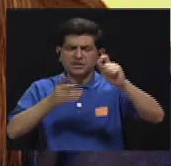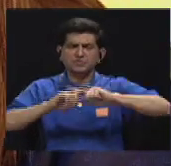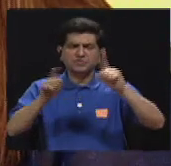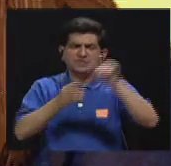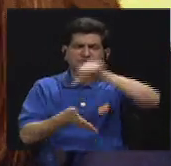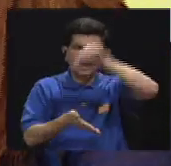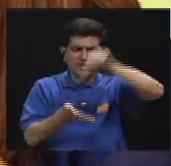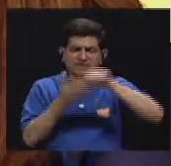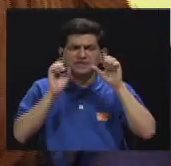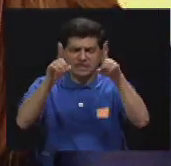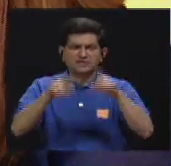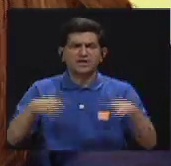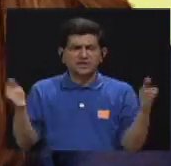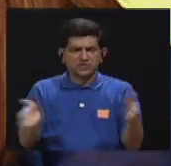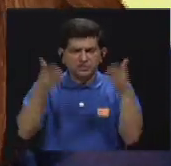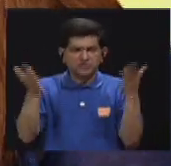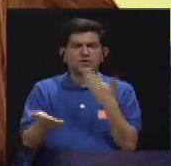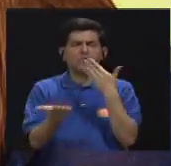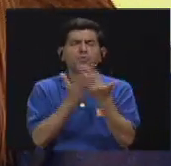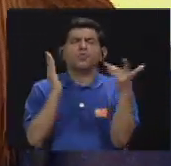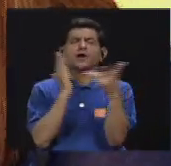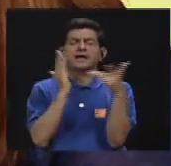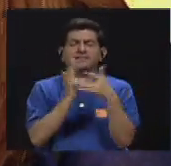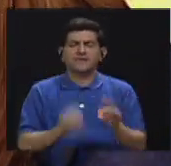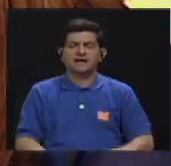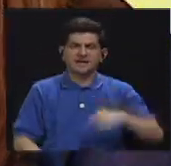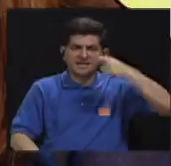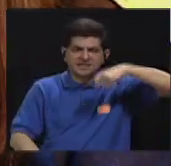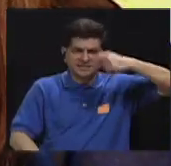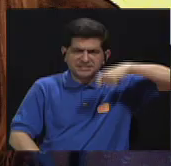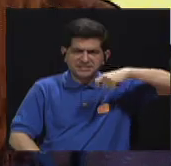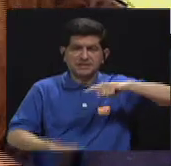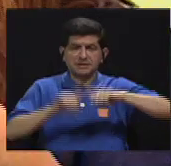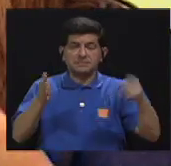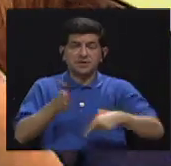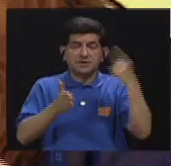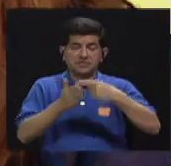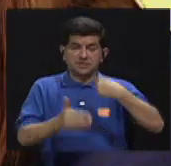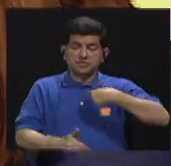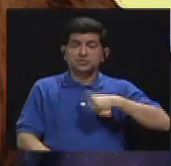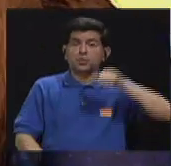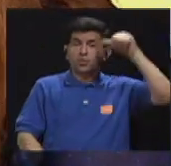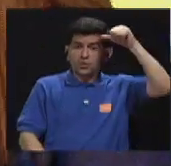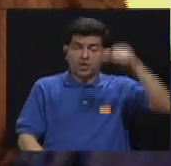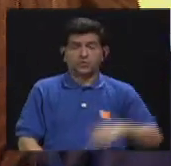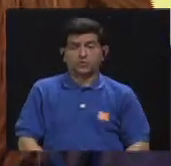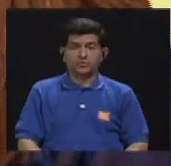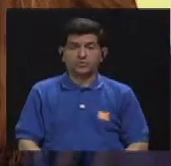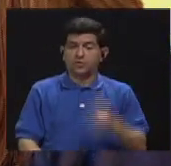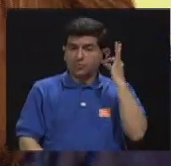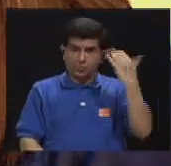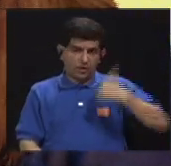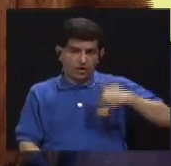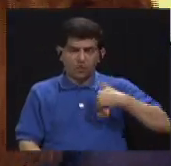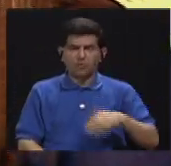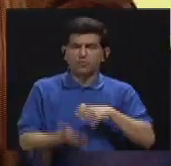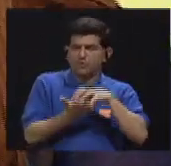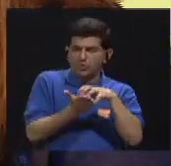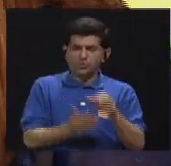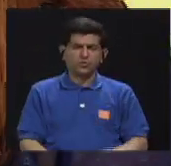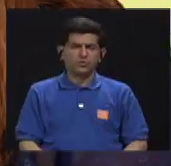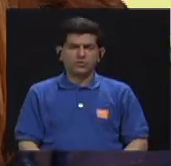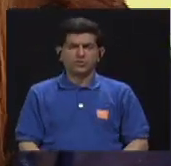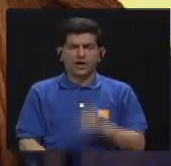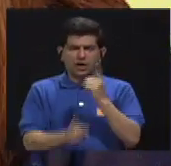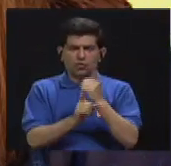centros educativos también, para fomentar una buena técnica del cepillado, pero doctor, muchas veces incluso uno como adulto o adulta realmente se cuestiona, ¿es un